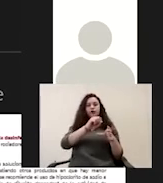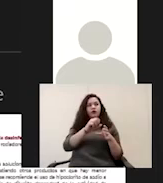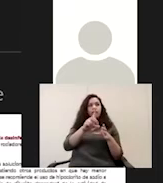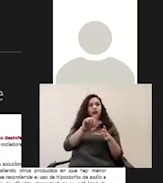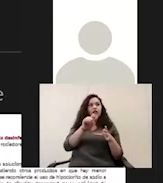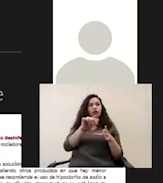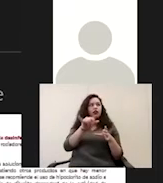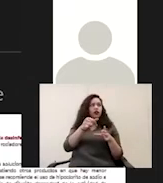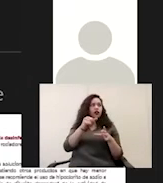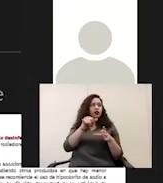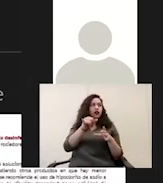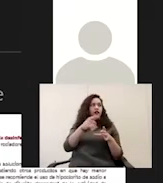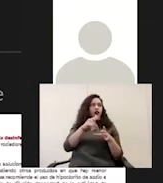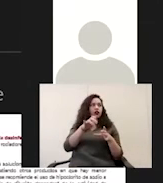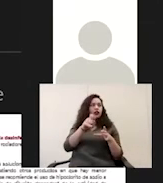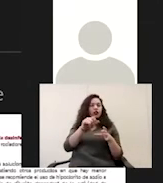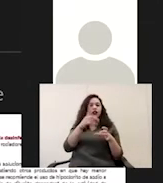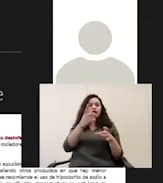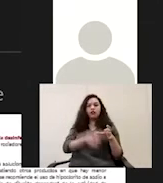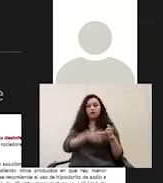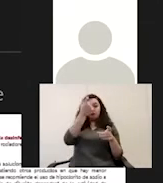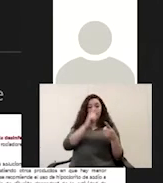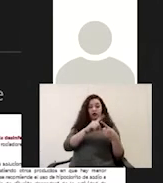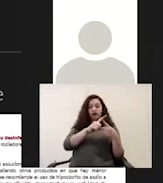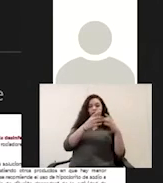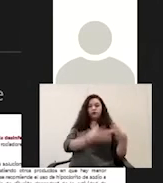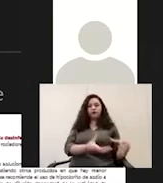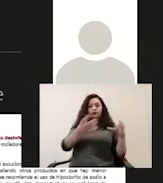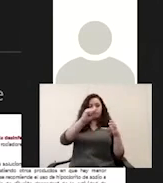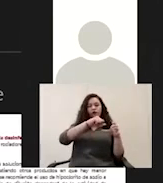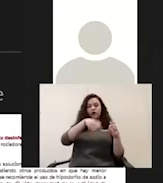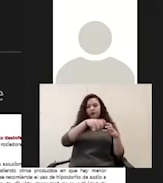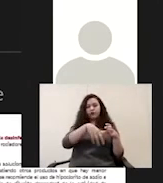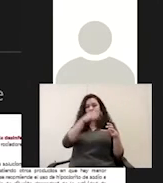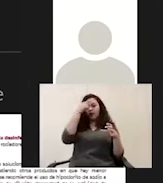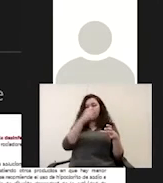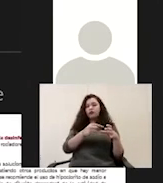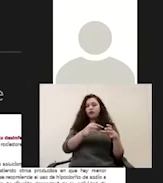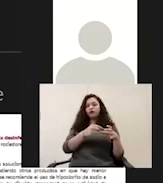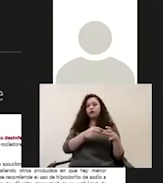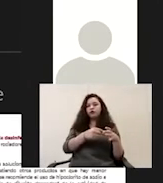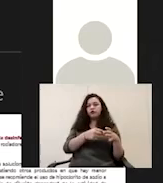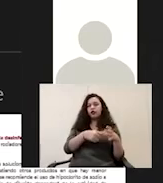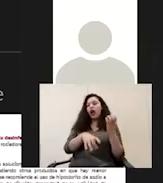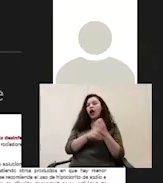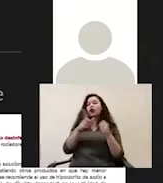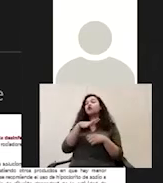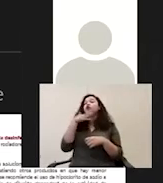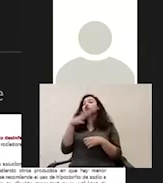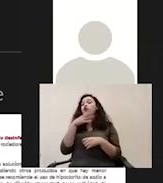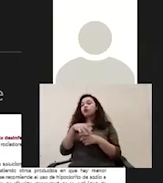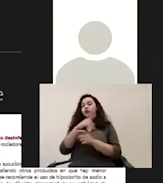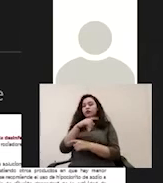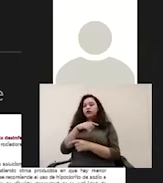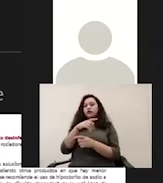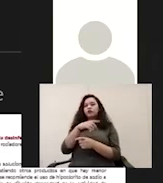como el primer balde, lo que le vamos a llamar el primer balde, y esto va a ser con la finalidad de remover la suciedad que se encuentre en el centro